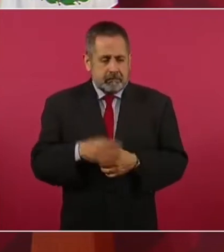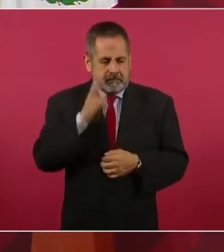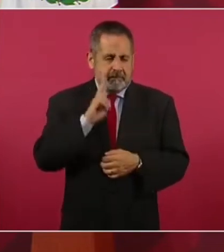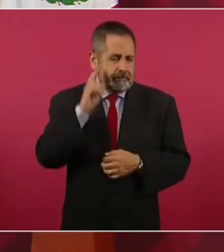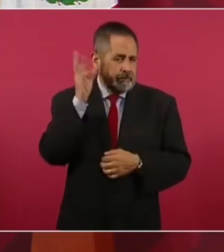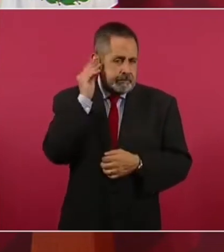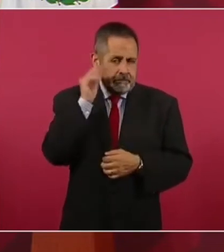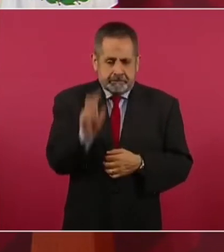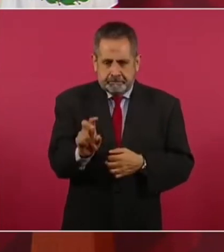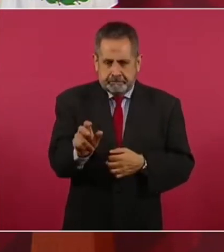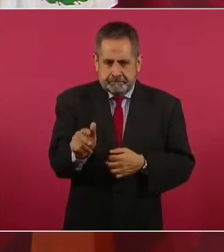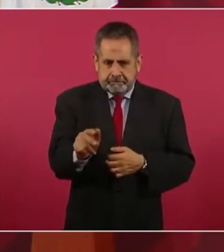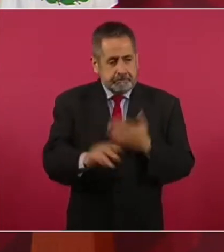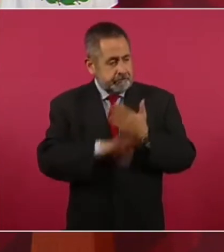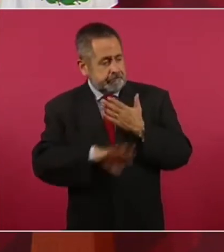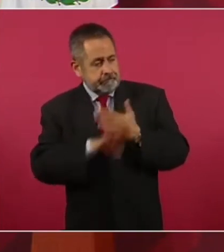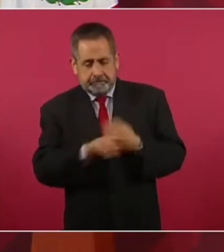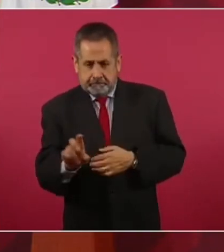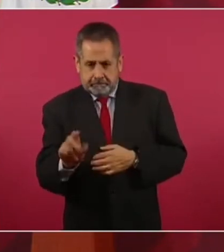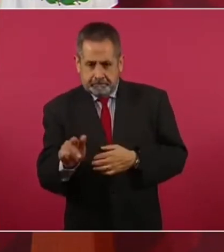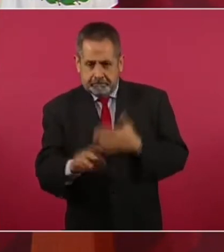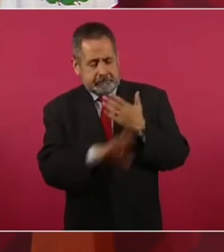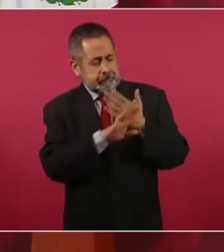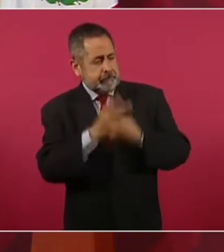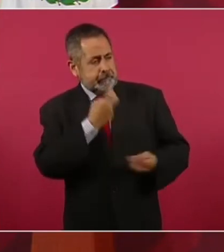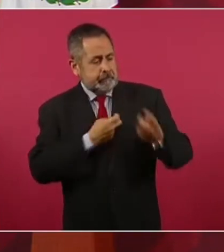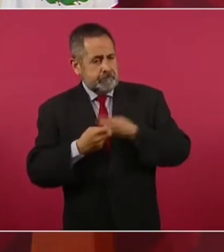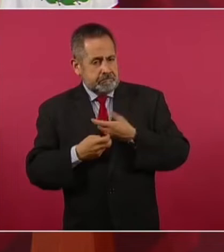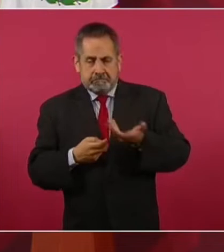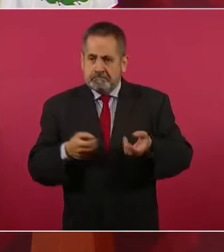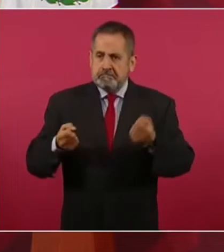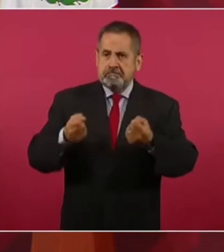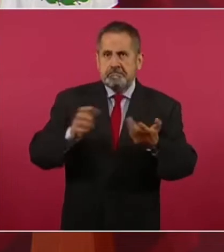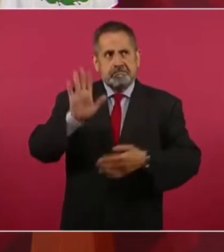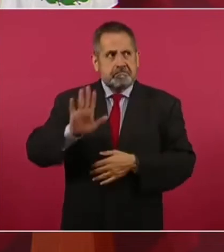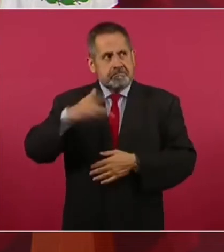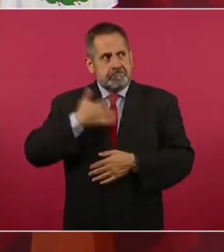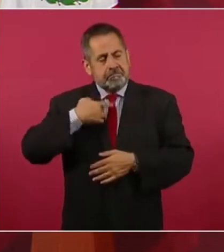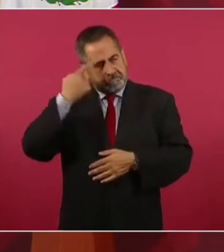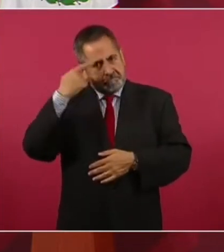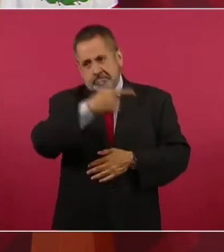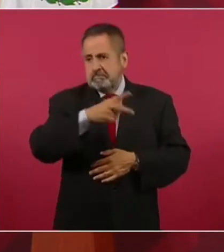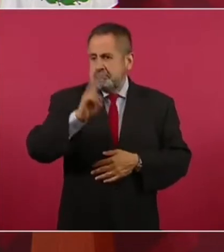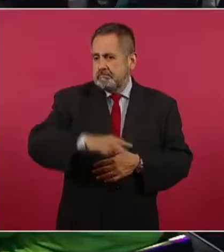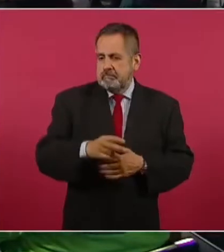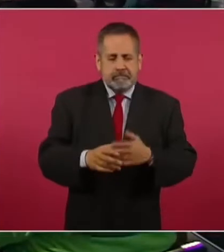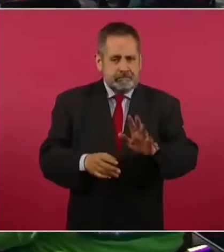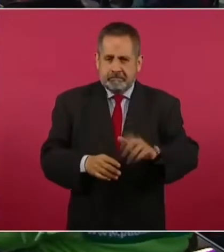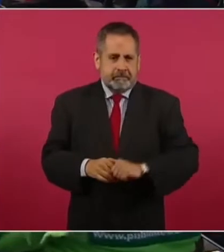la estación y golpeteo, golpeteo, golpeteo, pues a lo mejor lo que decía